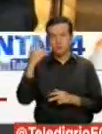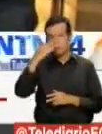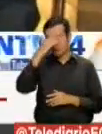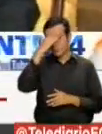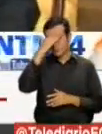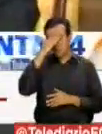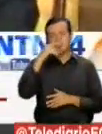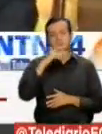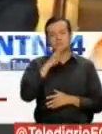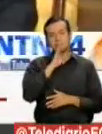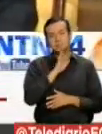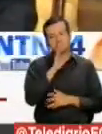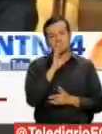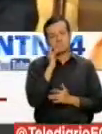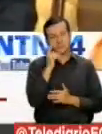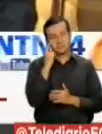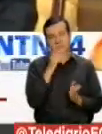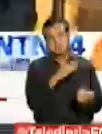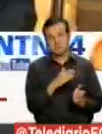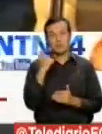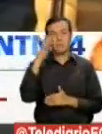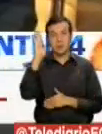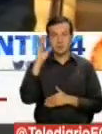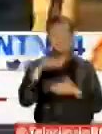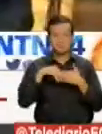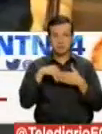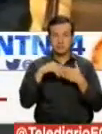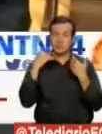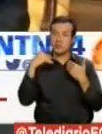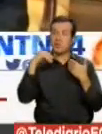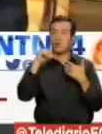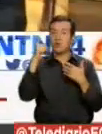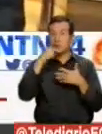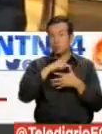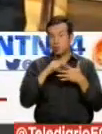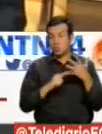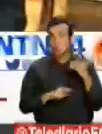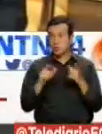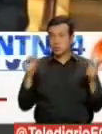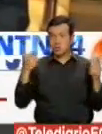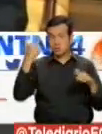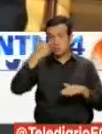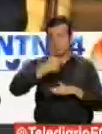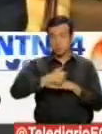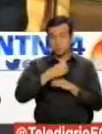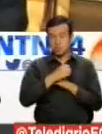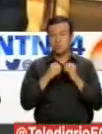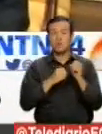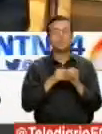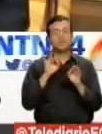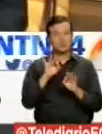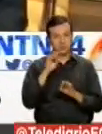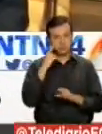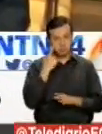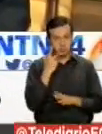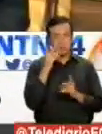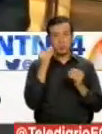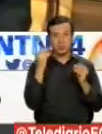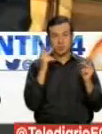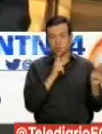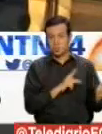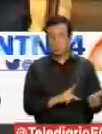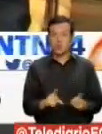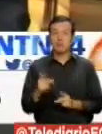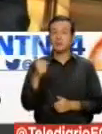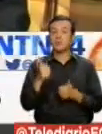gran flexibilidad, pero probablemente tengo más flexibilidad que cualquier otro hombre que haya estado en esta oficina. Entonces vamos a ver, hay muchos planes,